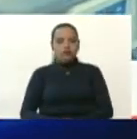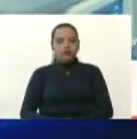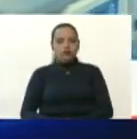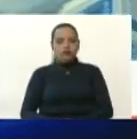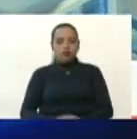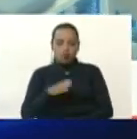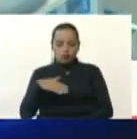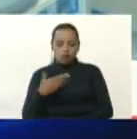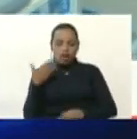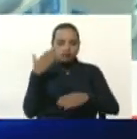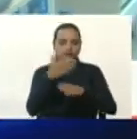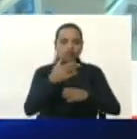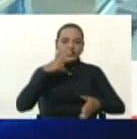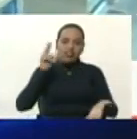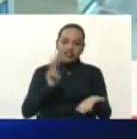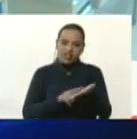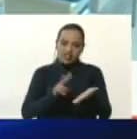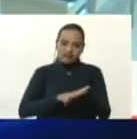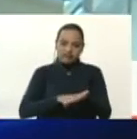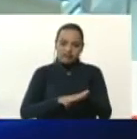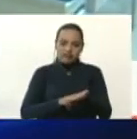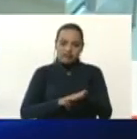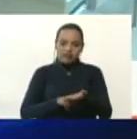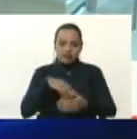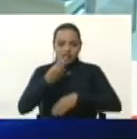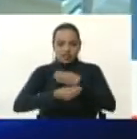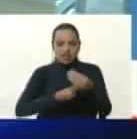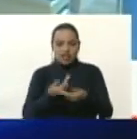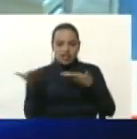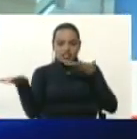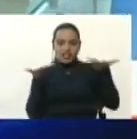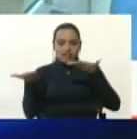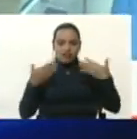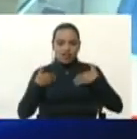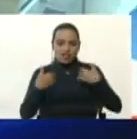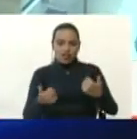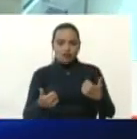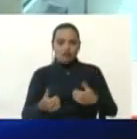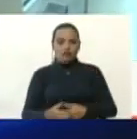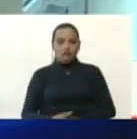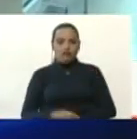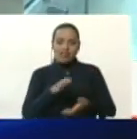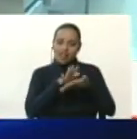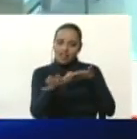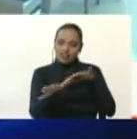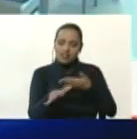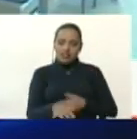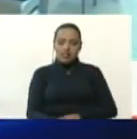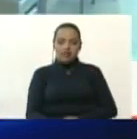llegue de verdad, llegue y se convierta en servicios de salud gratuito,